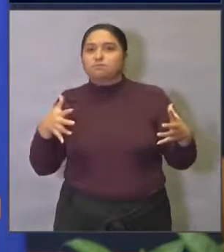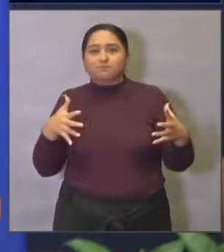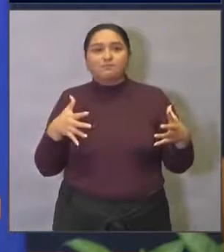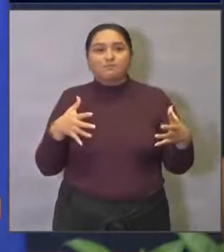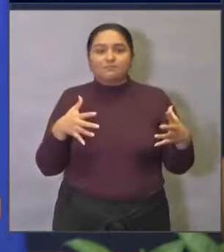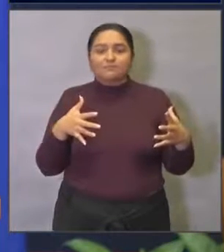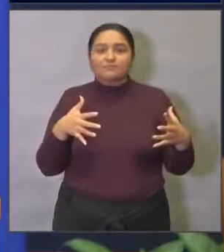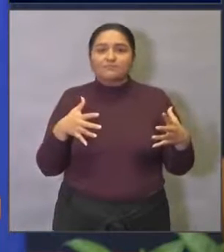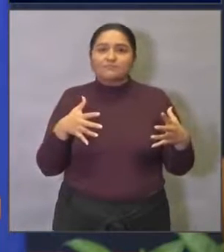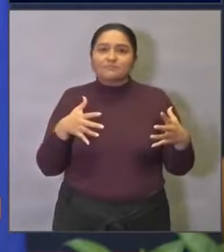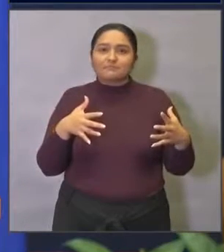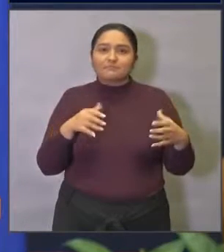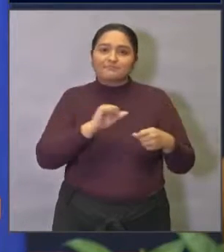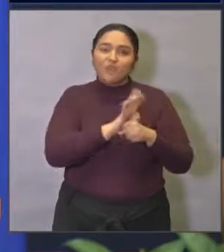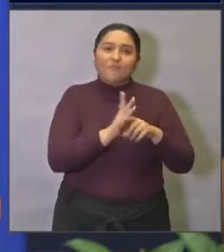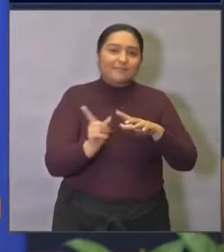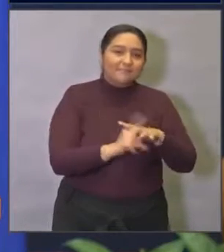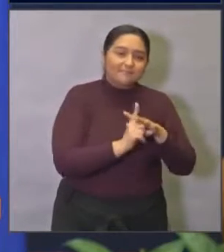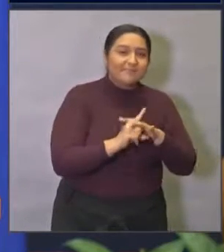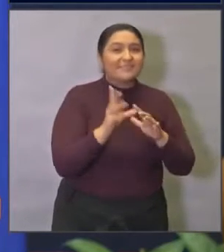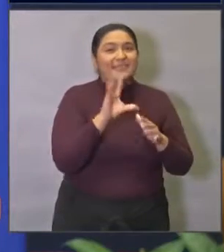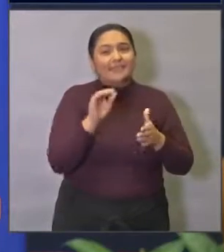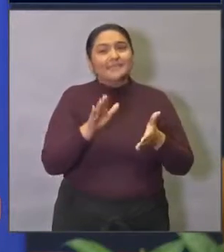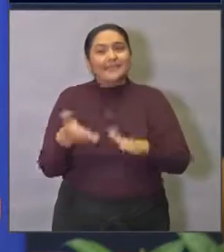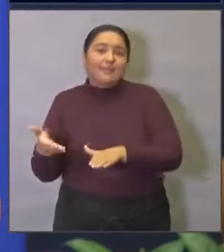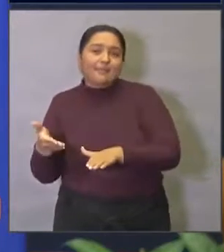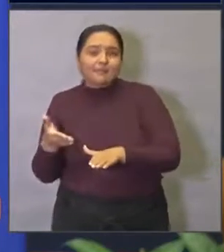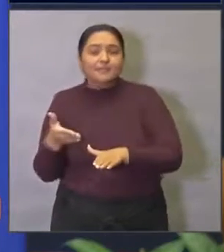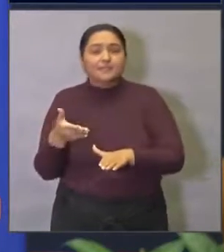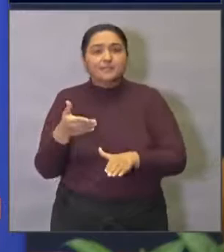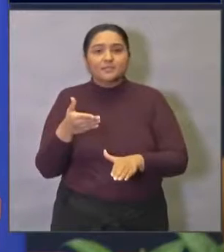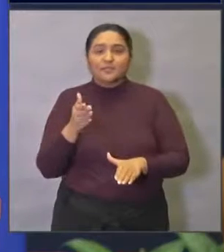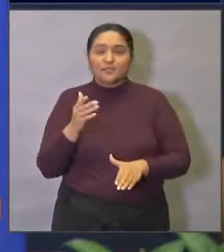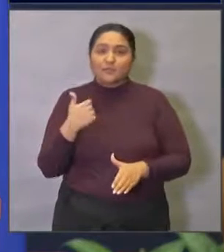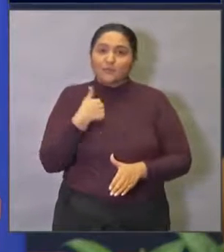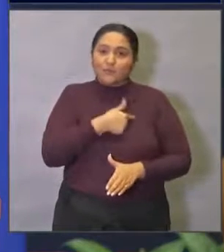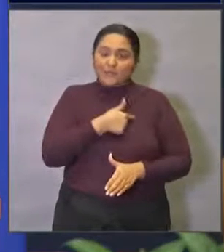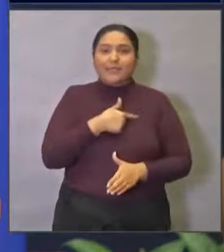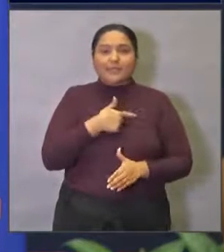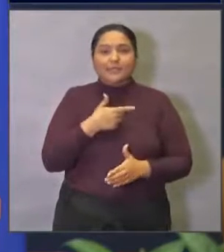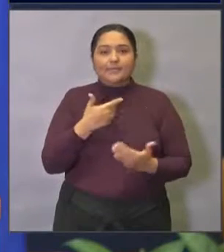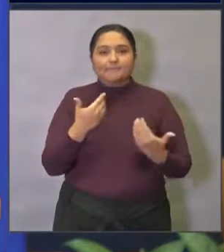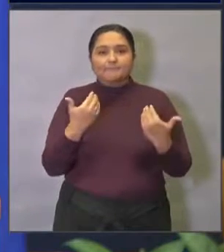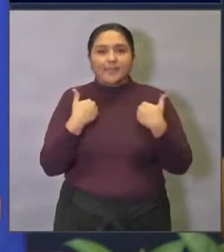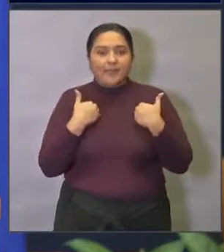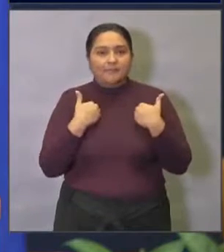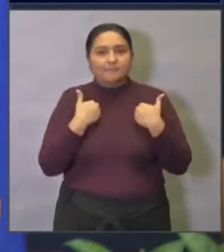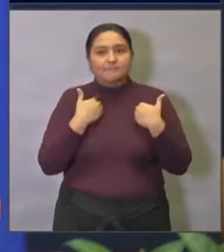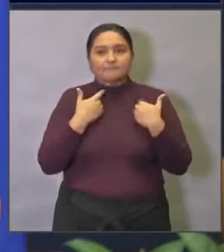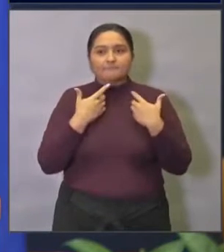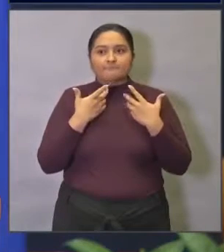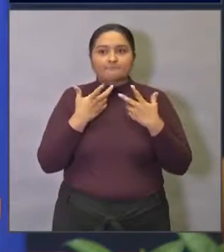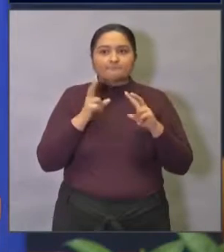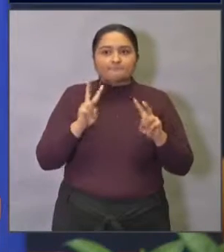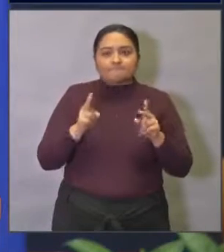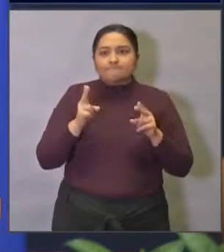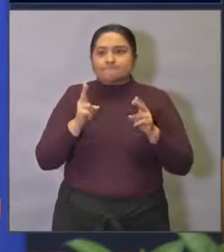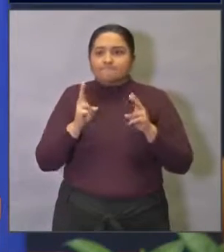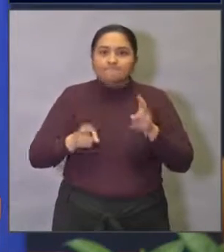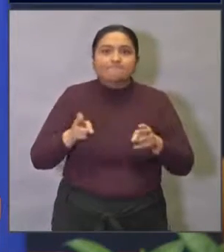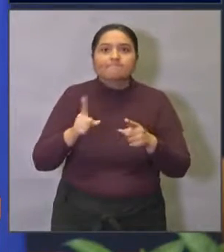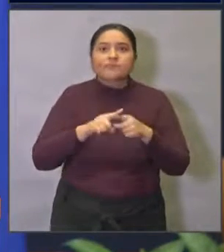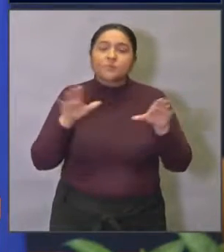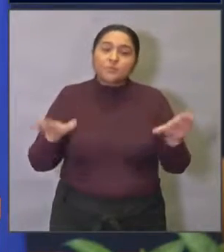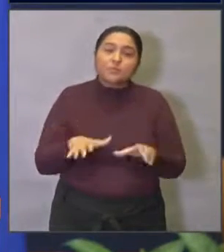muy mortal, y hay urgencia de nuestra parte para que todos hagamos todo lo que esté en nuestro alcance